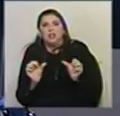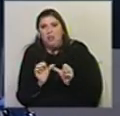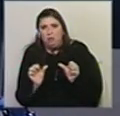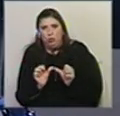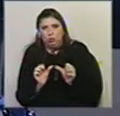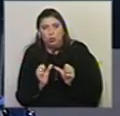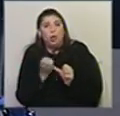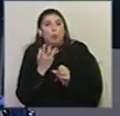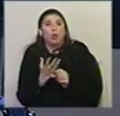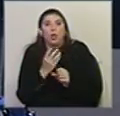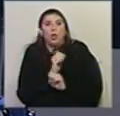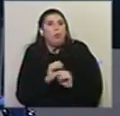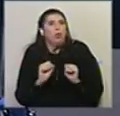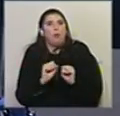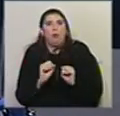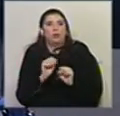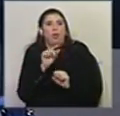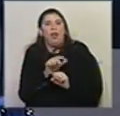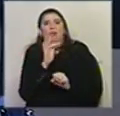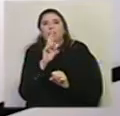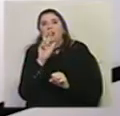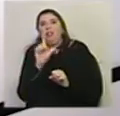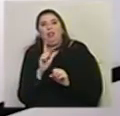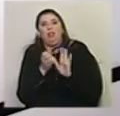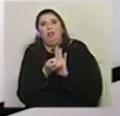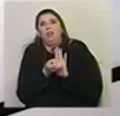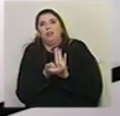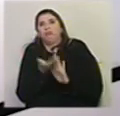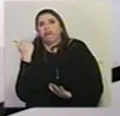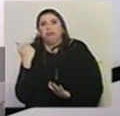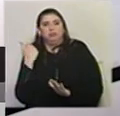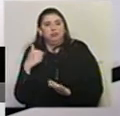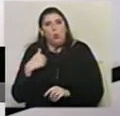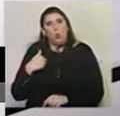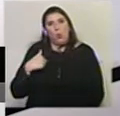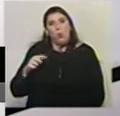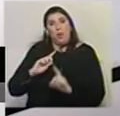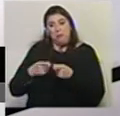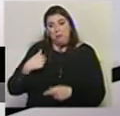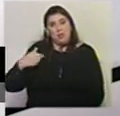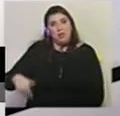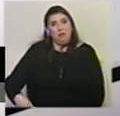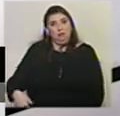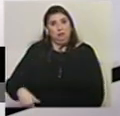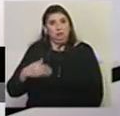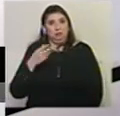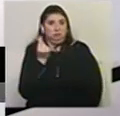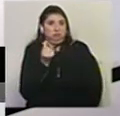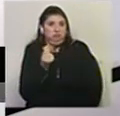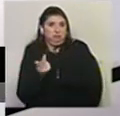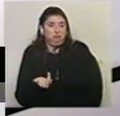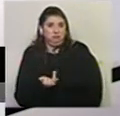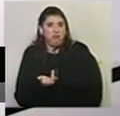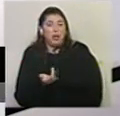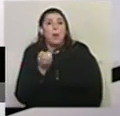hacer es defondar el fondo. Claro. No el Fondo Nacional de Recursos, el fondo de nuestro bolsillo. Sí. O sea, si nosotros, escúchame, hay un tema